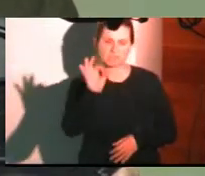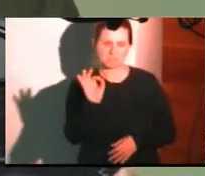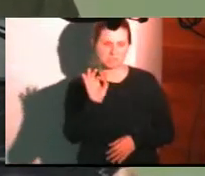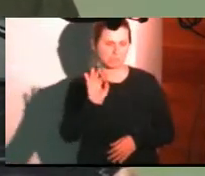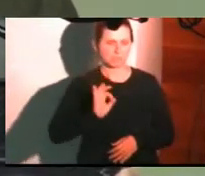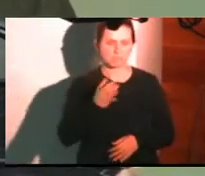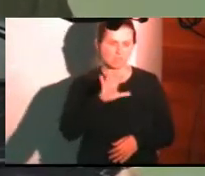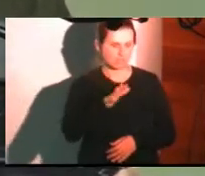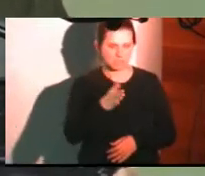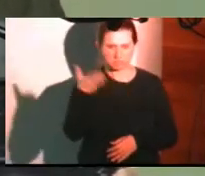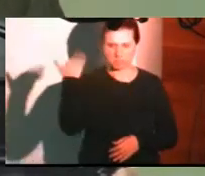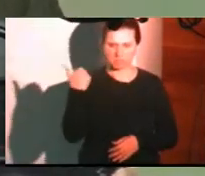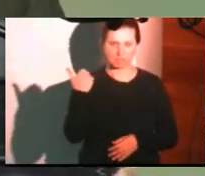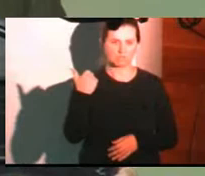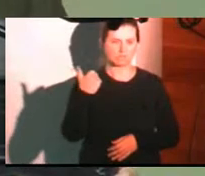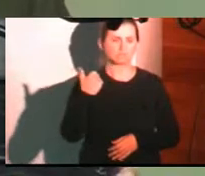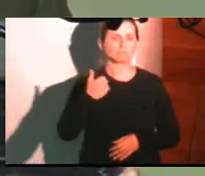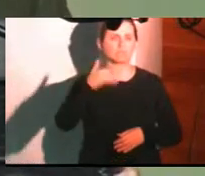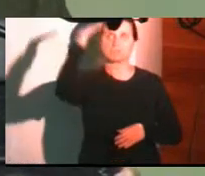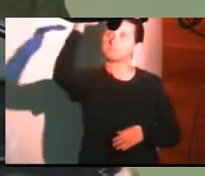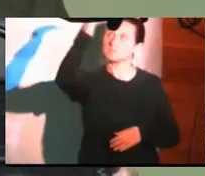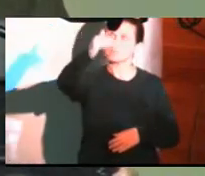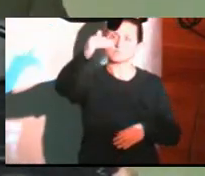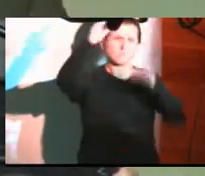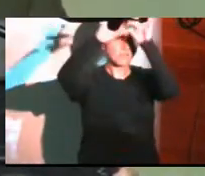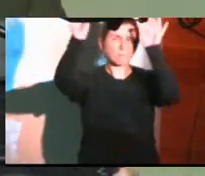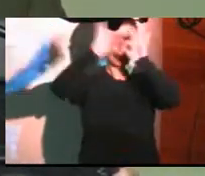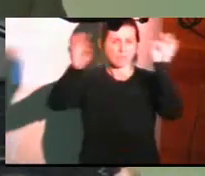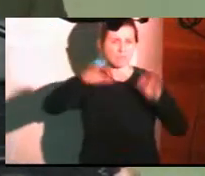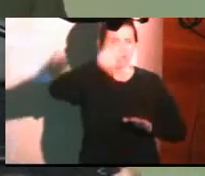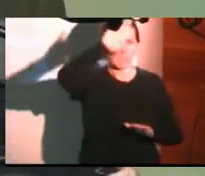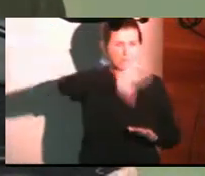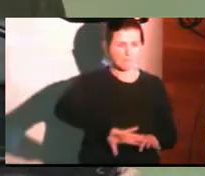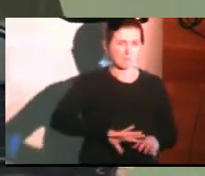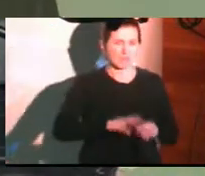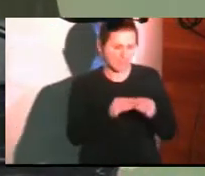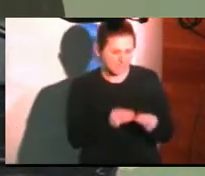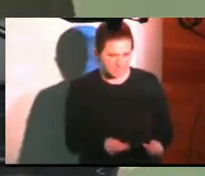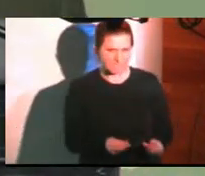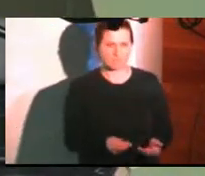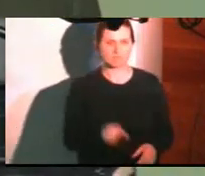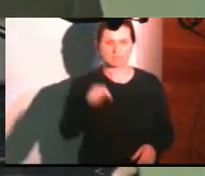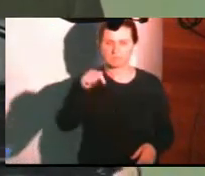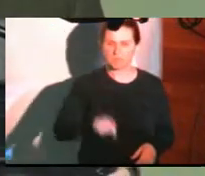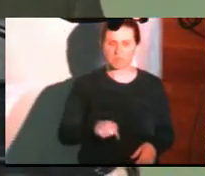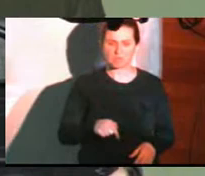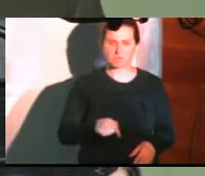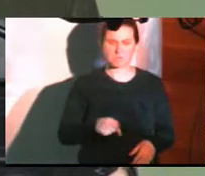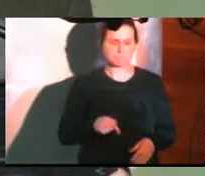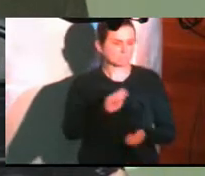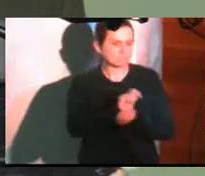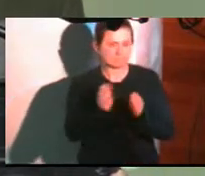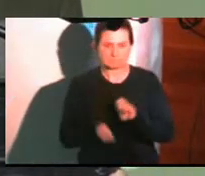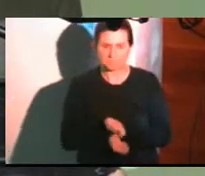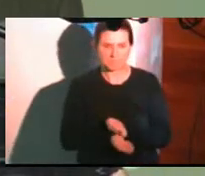de paja, paredes de adobe, piso de tierra. Y hoy nos toca vivir una realidad distinta, una sociedad del